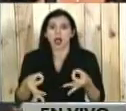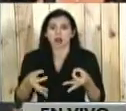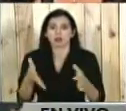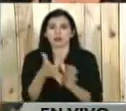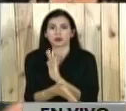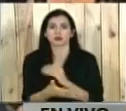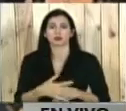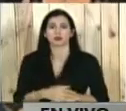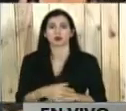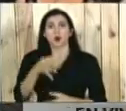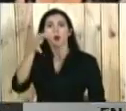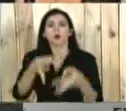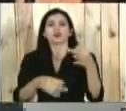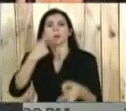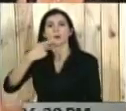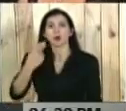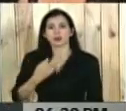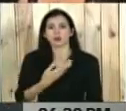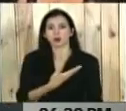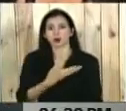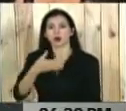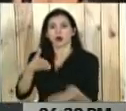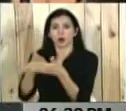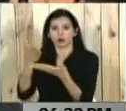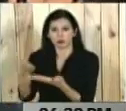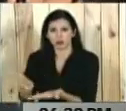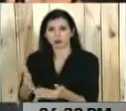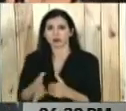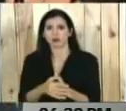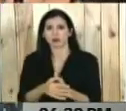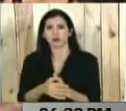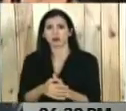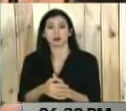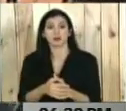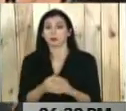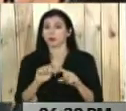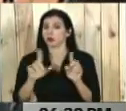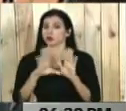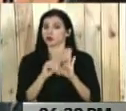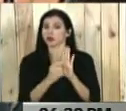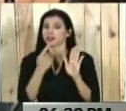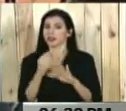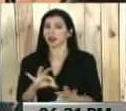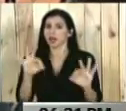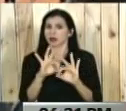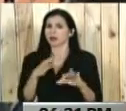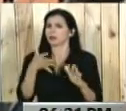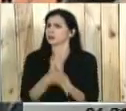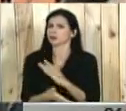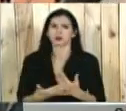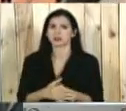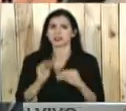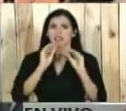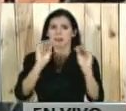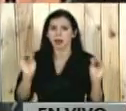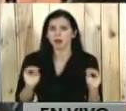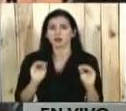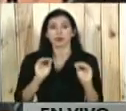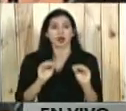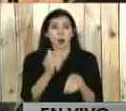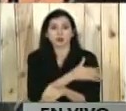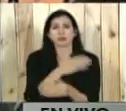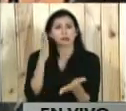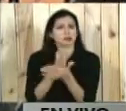este supuesto juicio político que pretenden hacer contra su persona, una cosa que no está en la Constitución. ¿Qué pasa con esos llamados en lo que insiste la